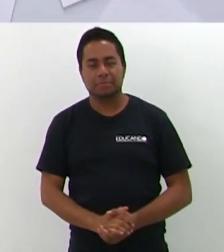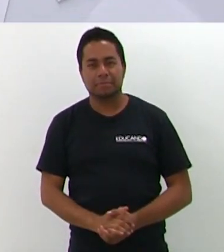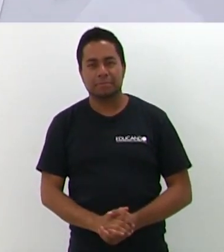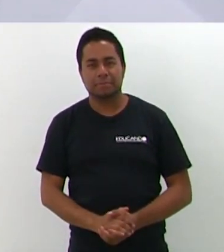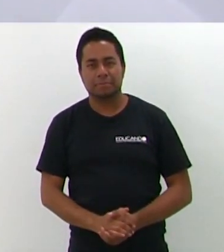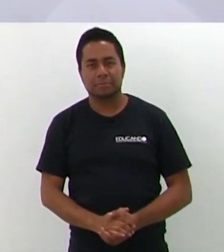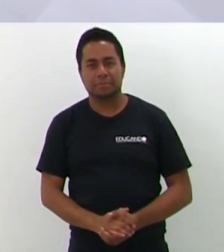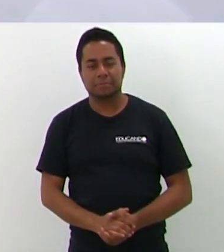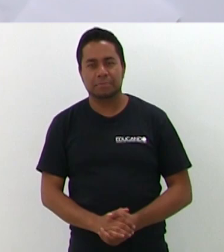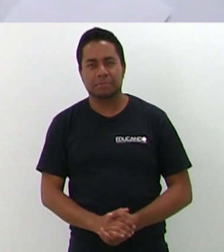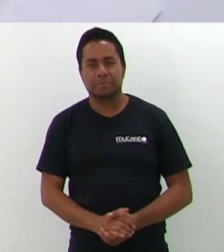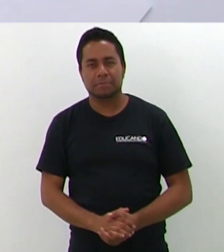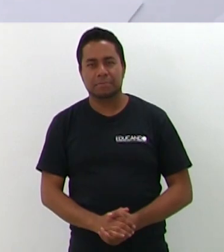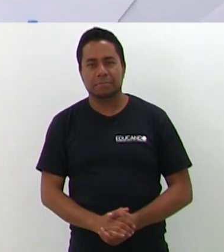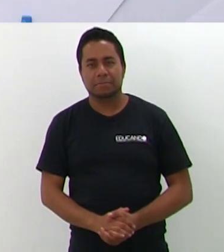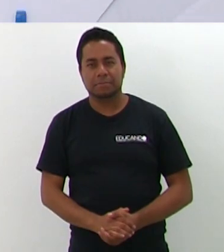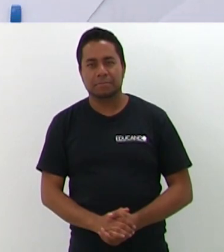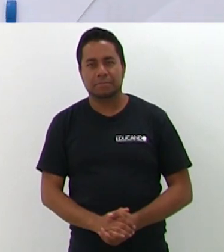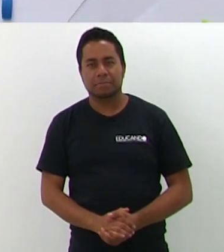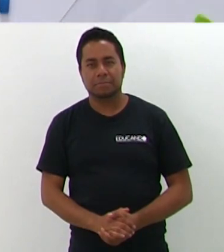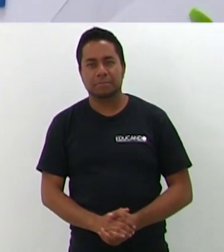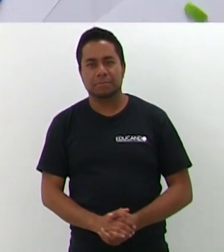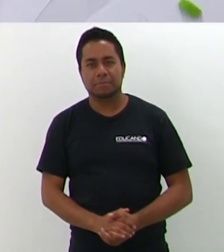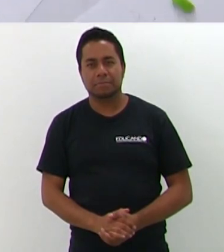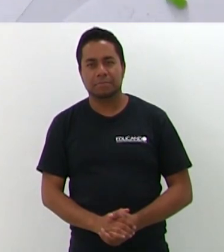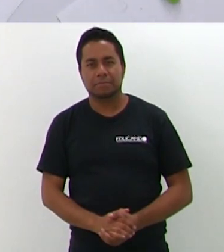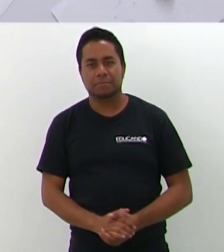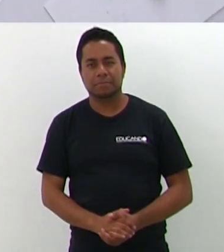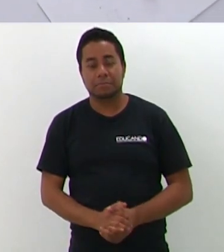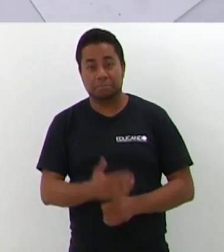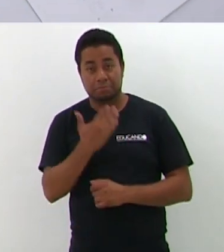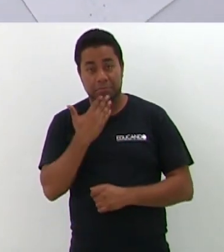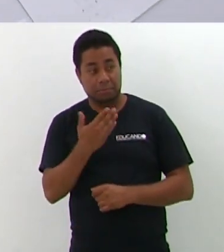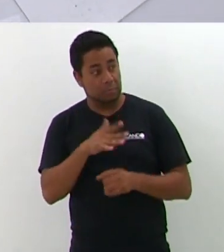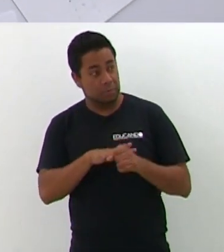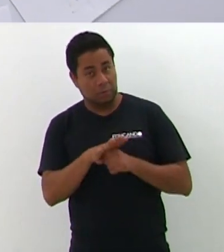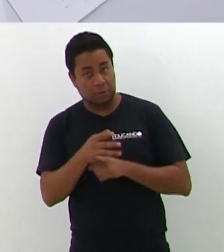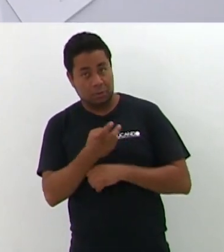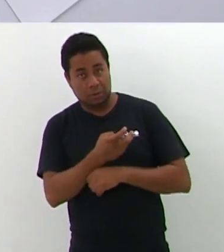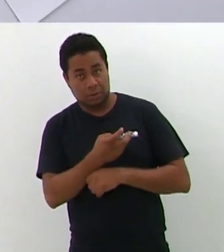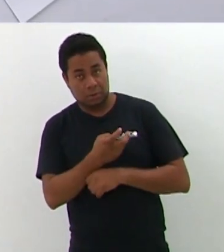Ay, bien. Tenemos, ¿qué dice aquí?